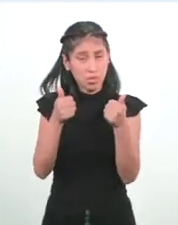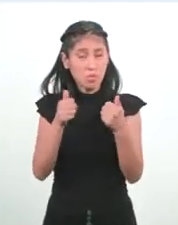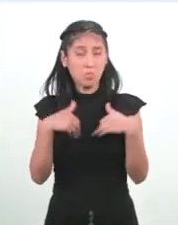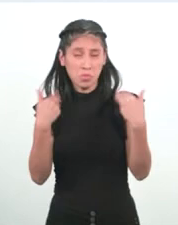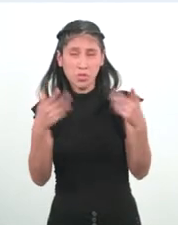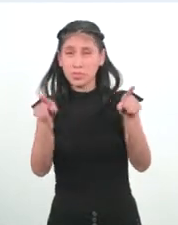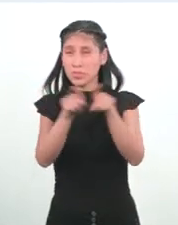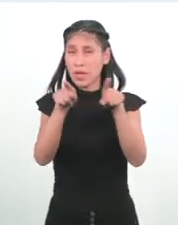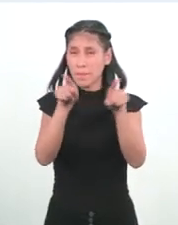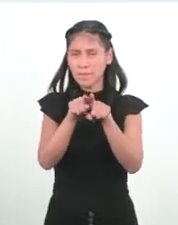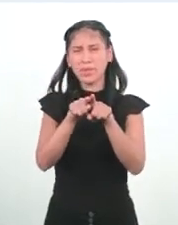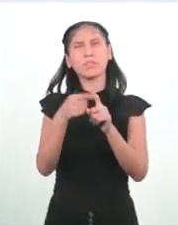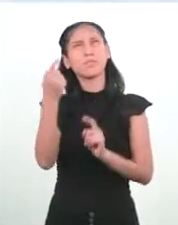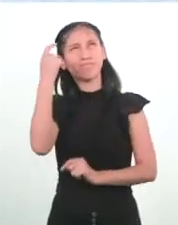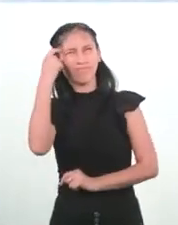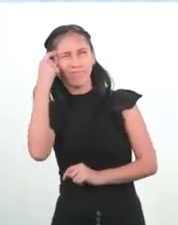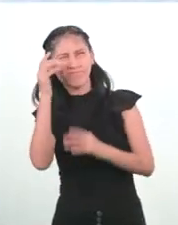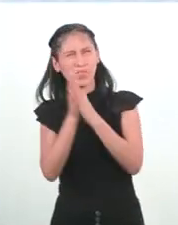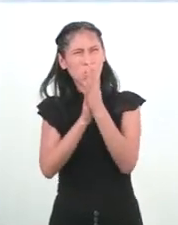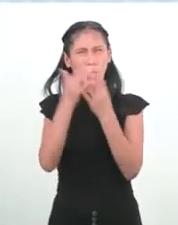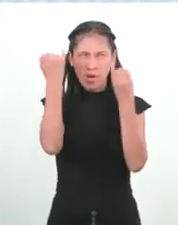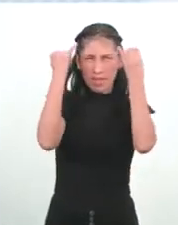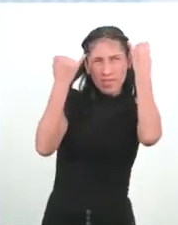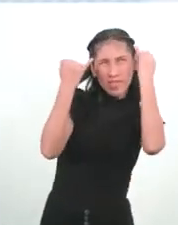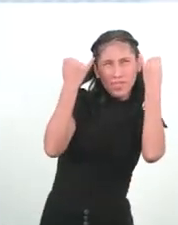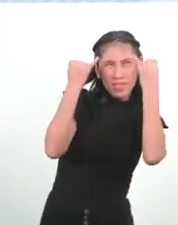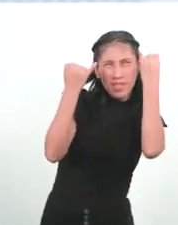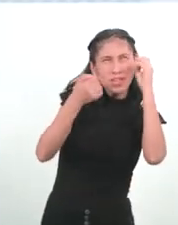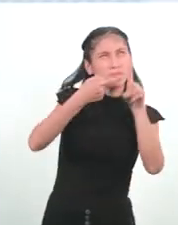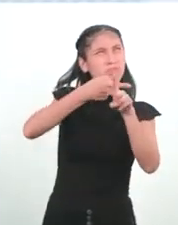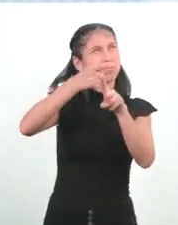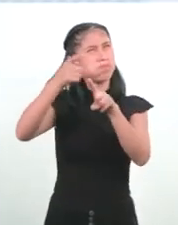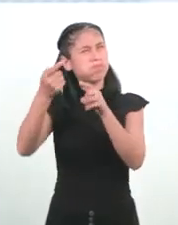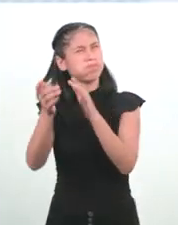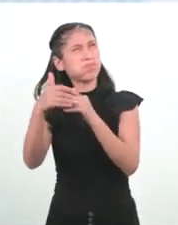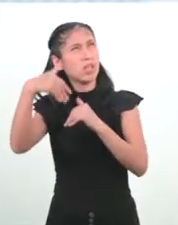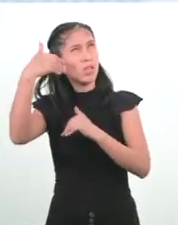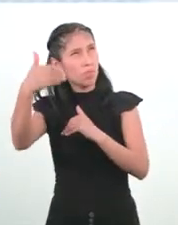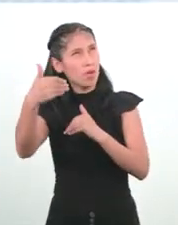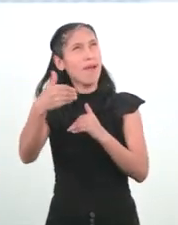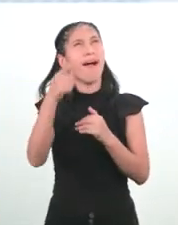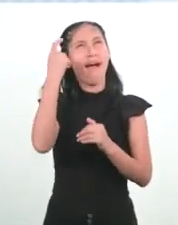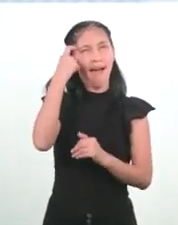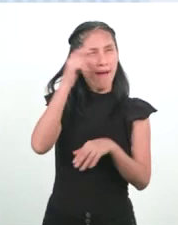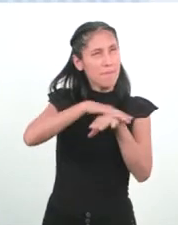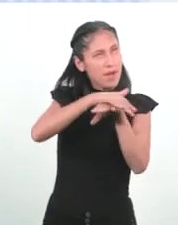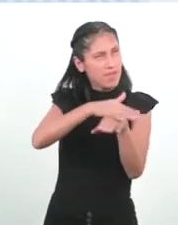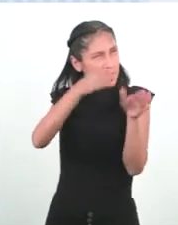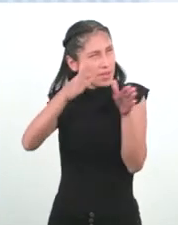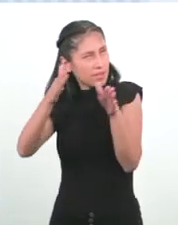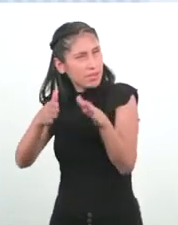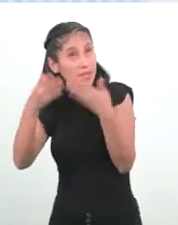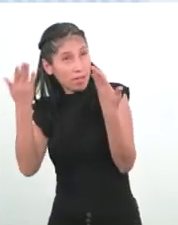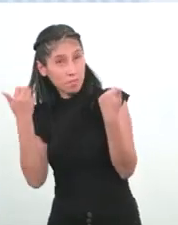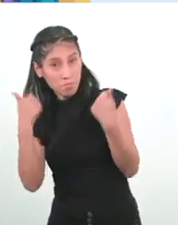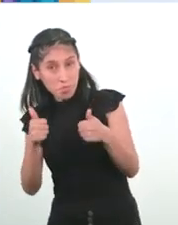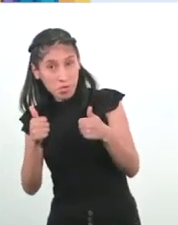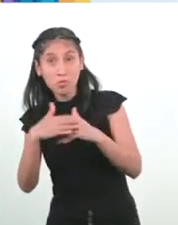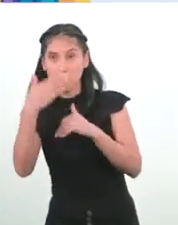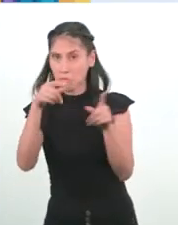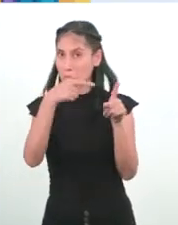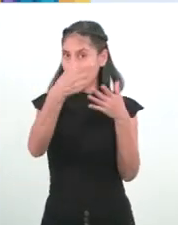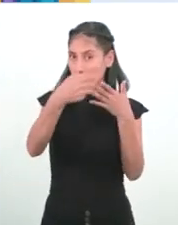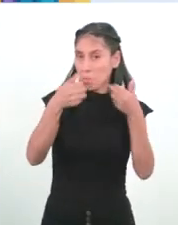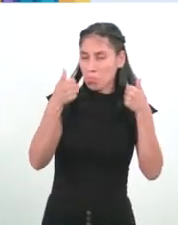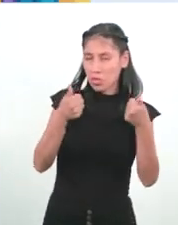Emplear toda nuestra creatividad para hacer una propuesta novedosa, pero realista. comunicar